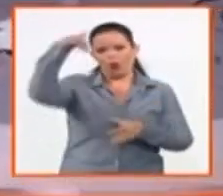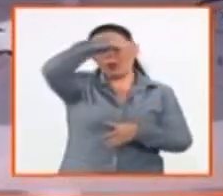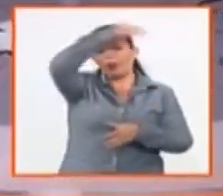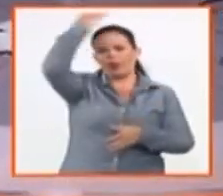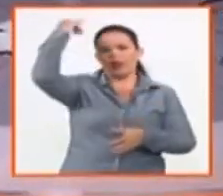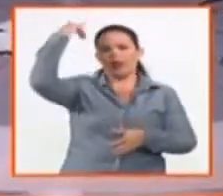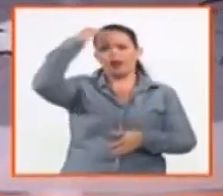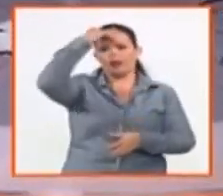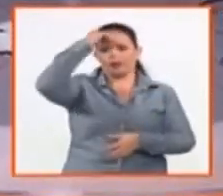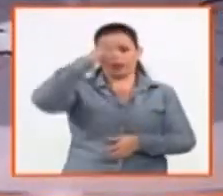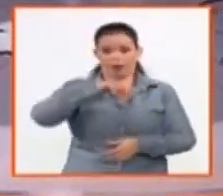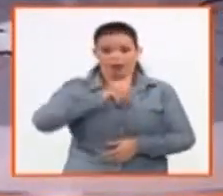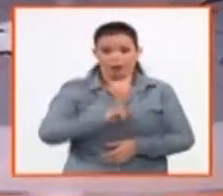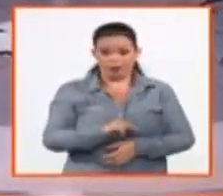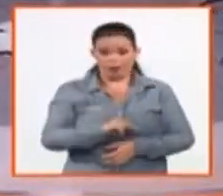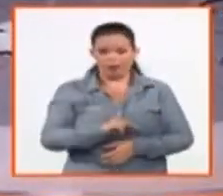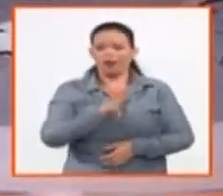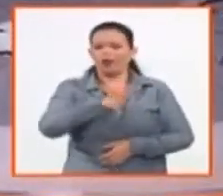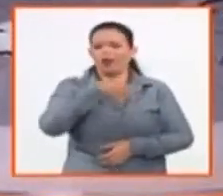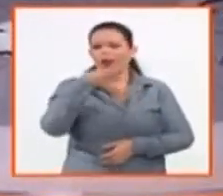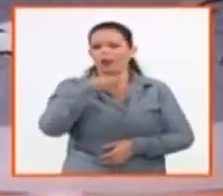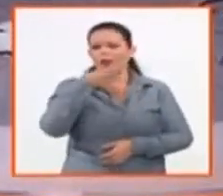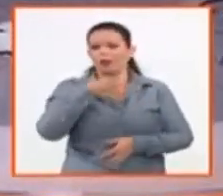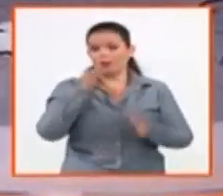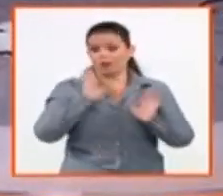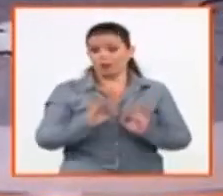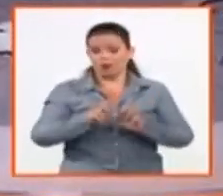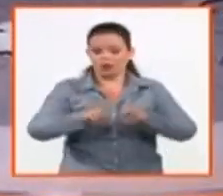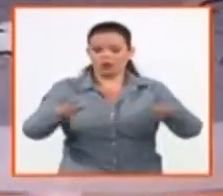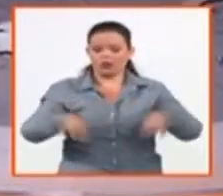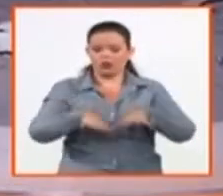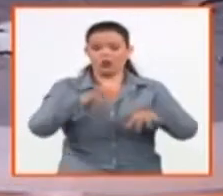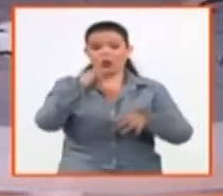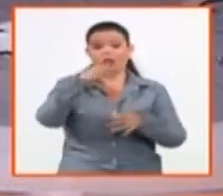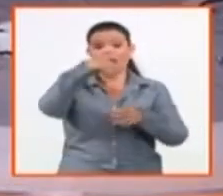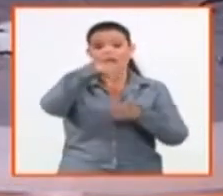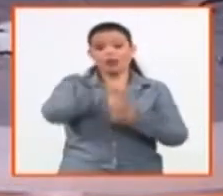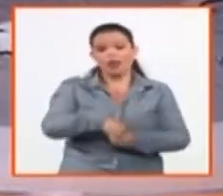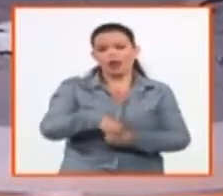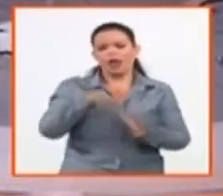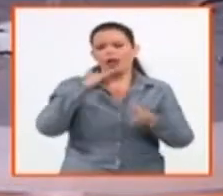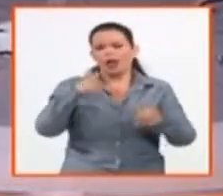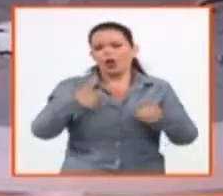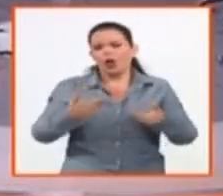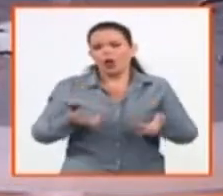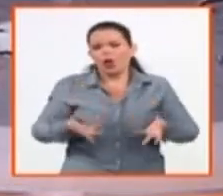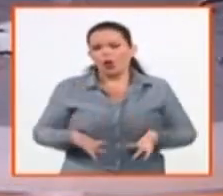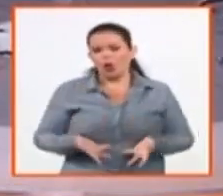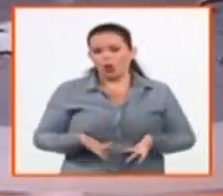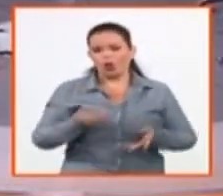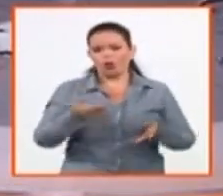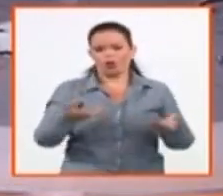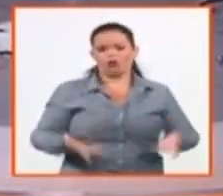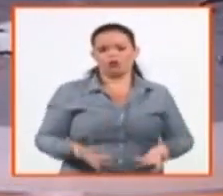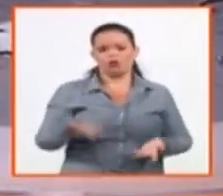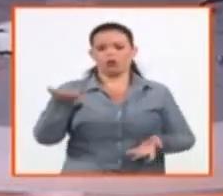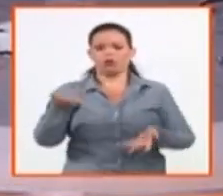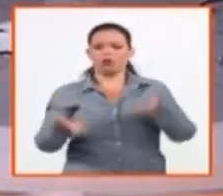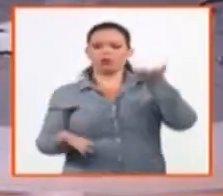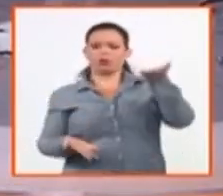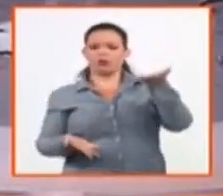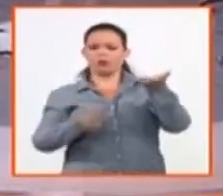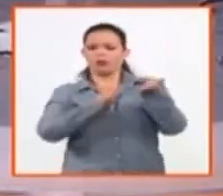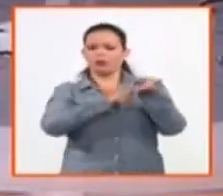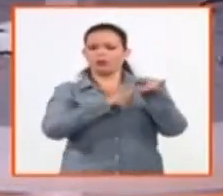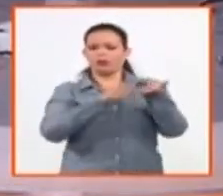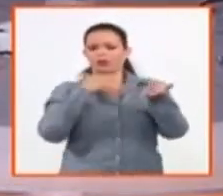de conflictos internos, la ventaja que tienen los talibanes con estos armamentos, ¿no? Bueno, indudablemente el